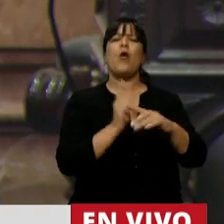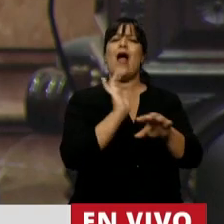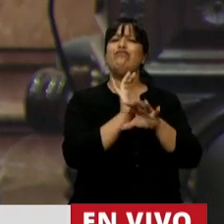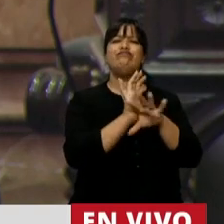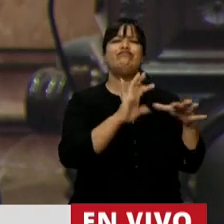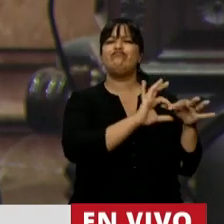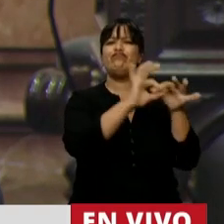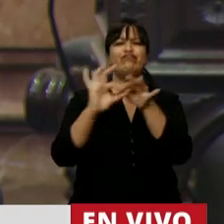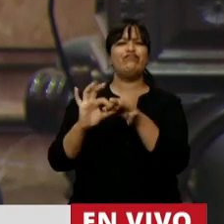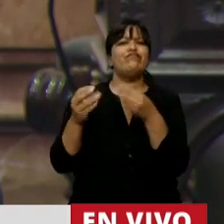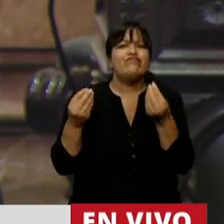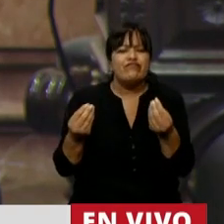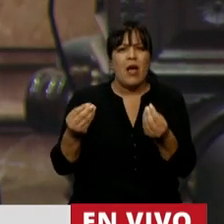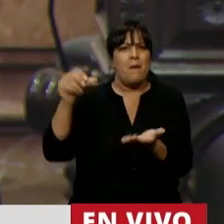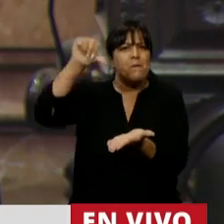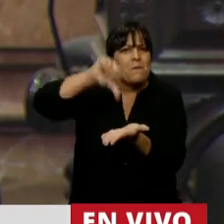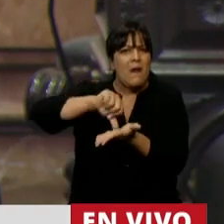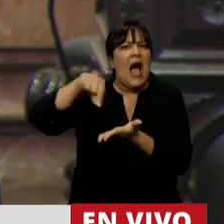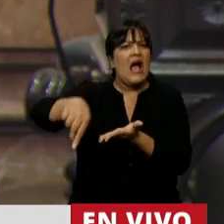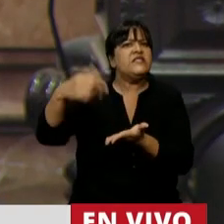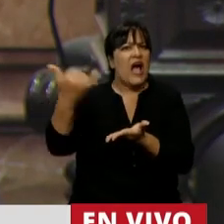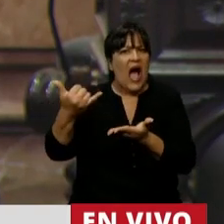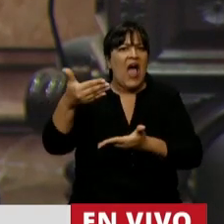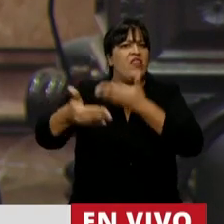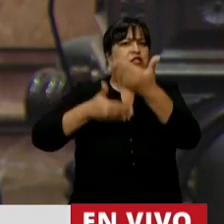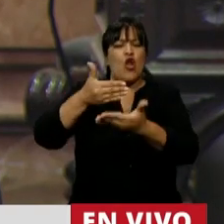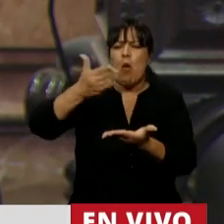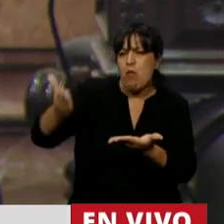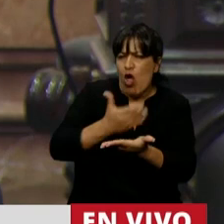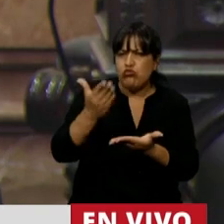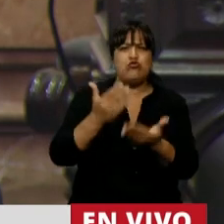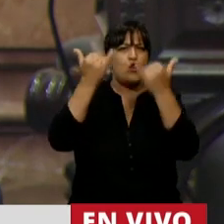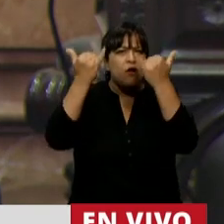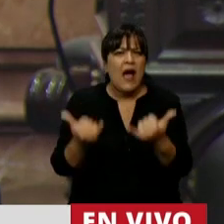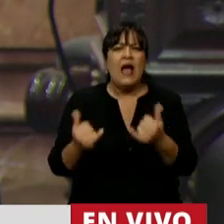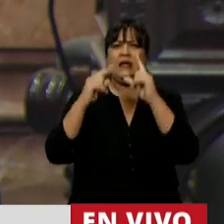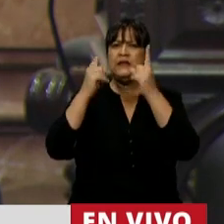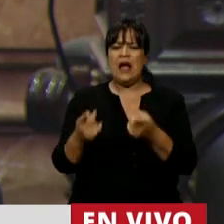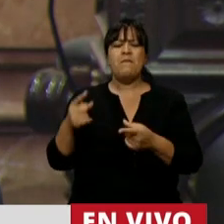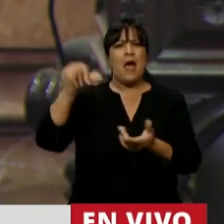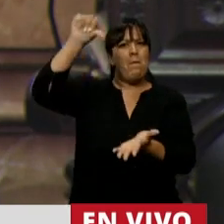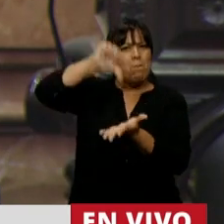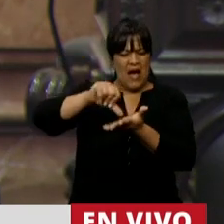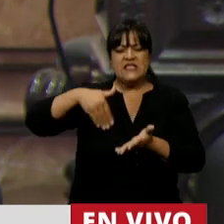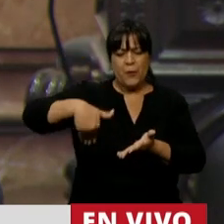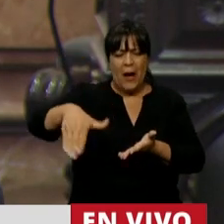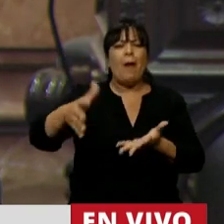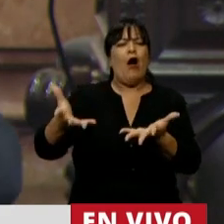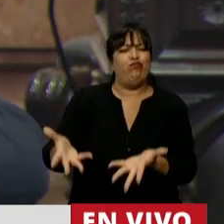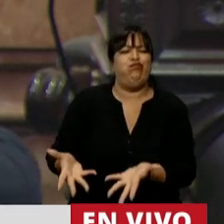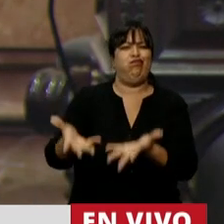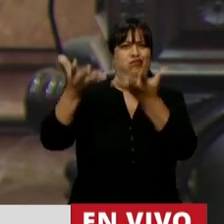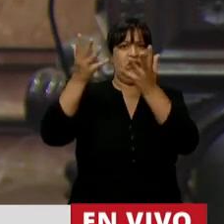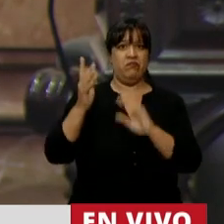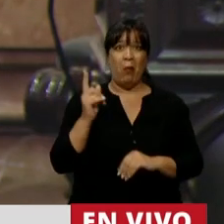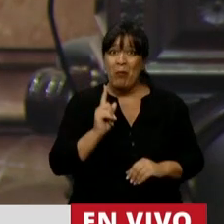un país con desarrollo productivo y en un esquema de país que va a crecer. Lo